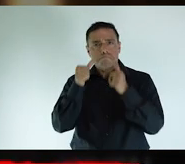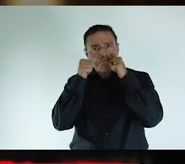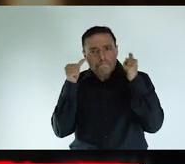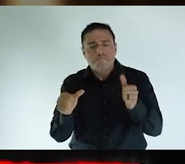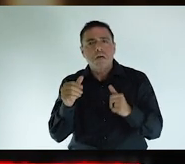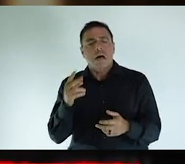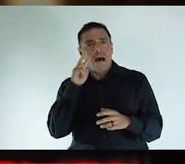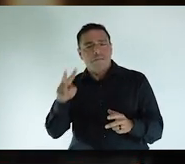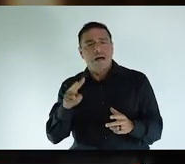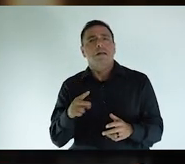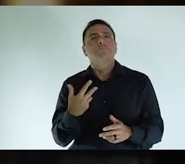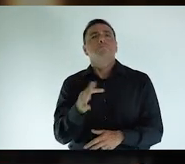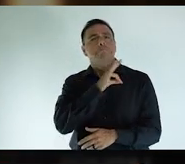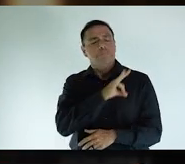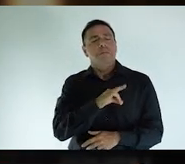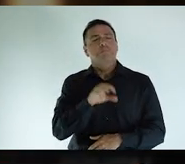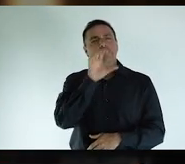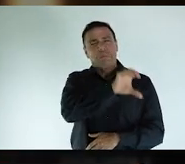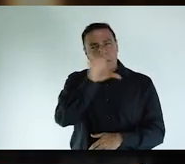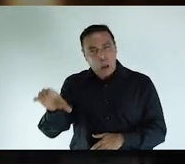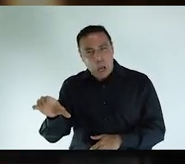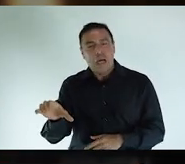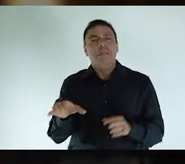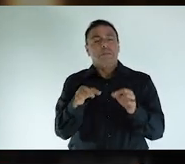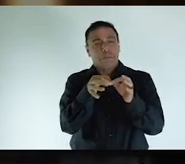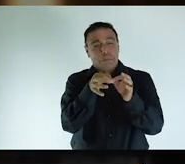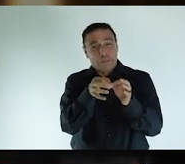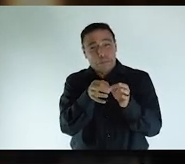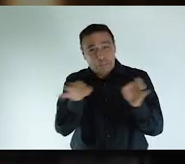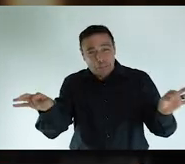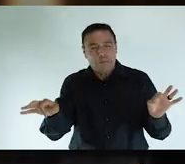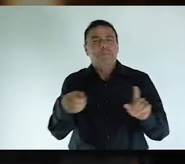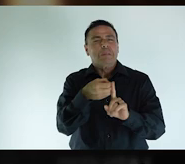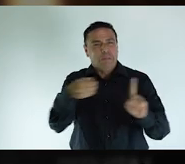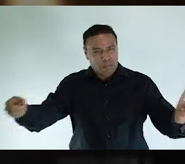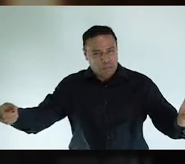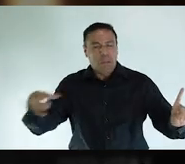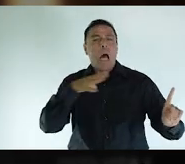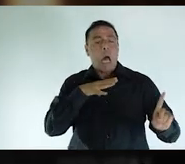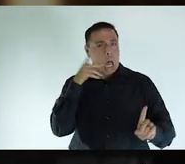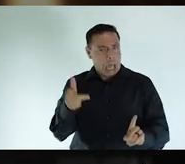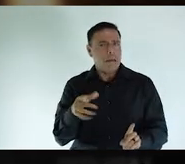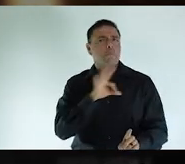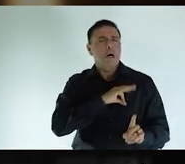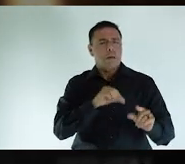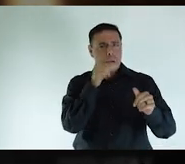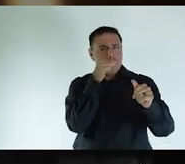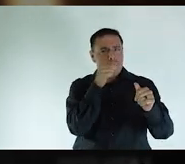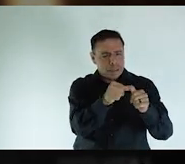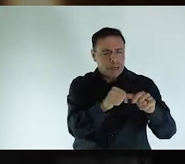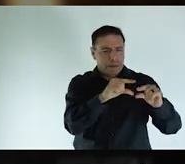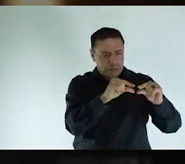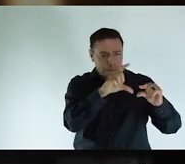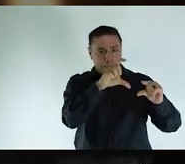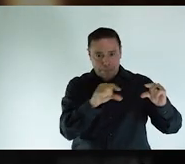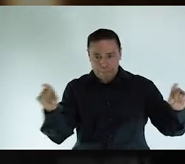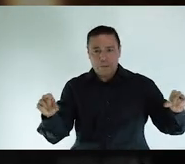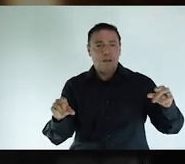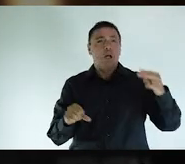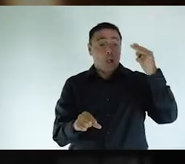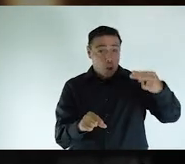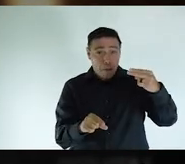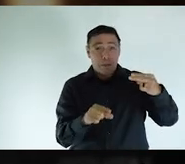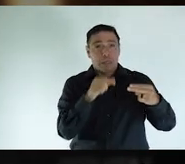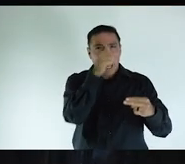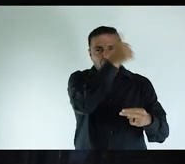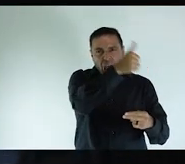las closed captions, que facilitan la lectura dentro del juego y, por supuesto, Gears cuenta con ellas. El juego